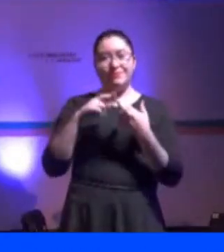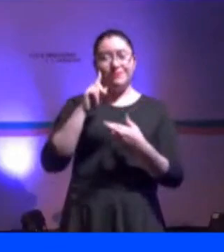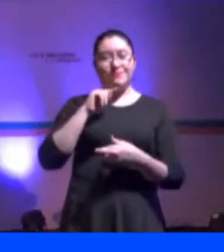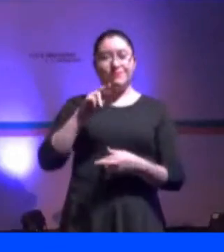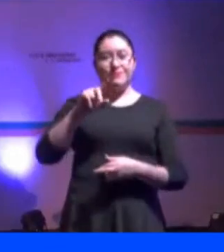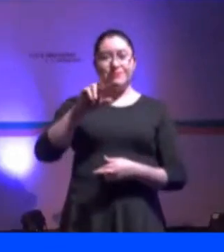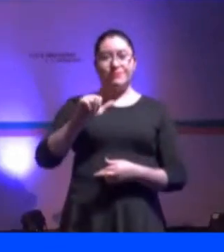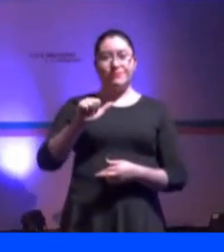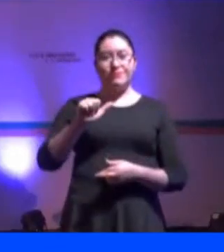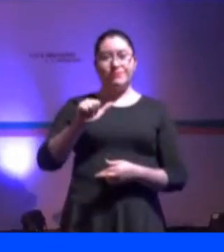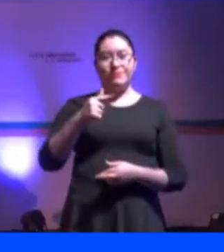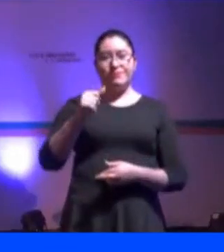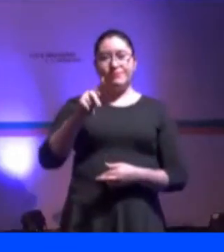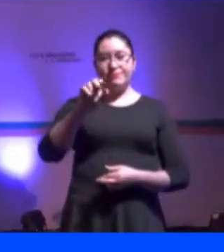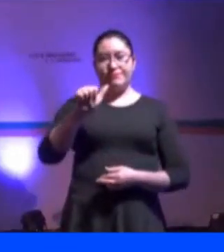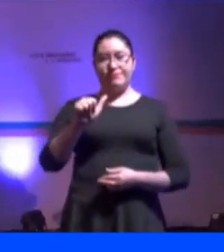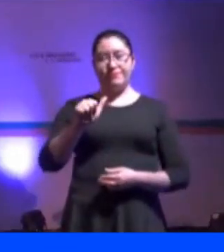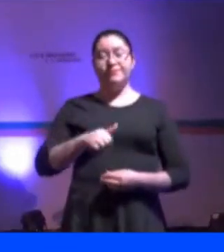Huerta.